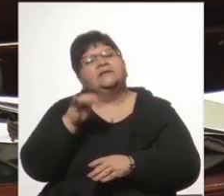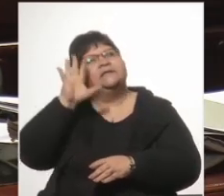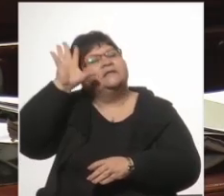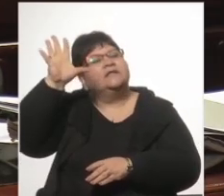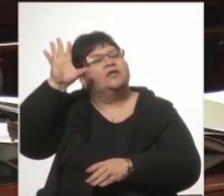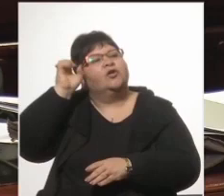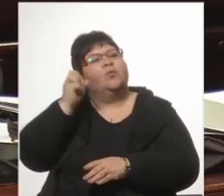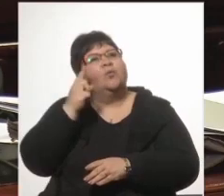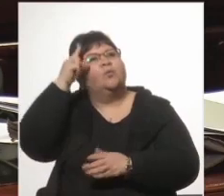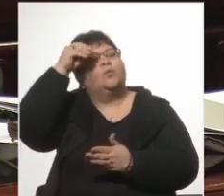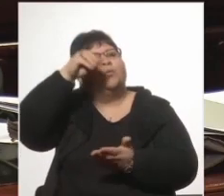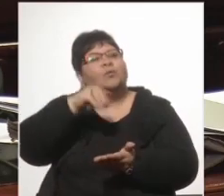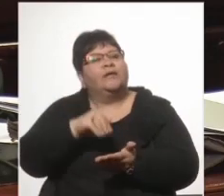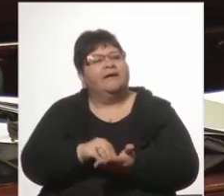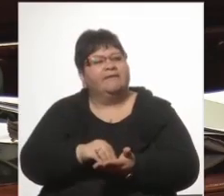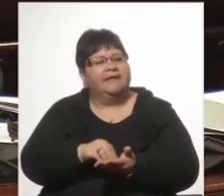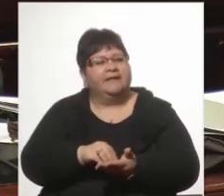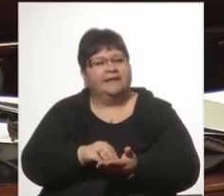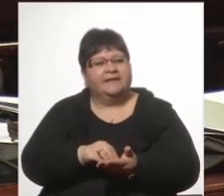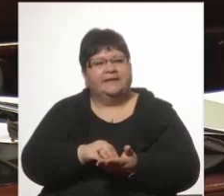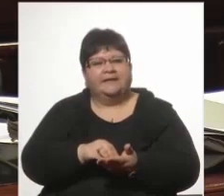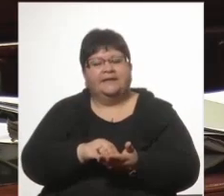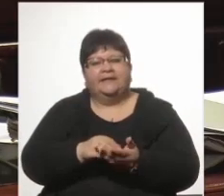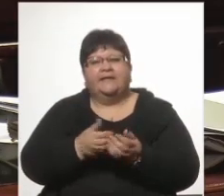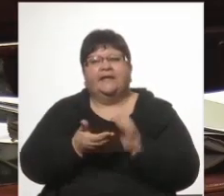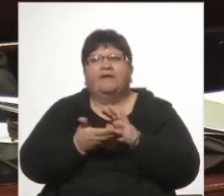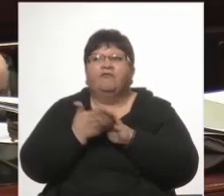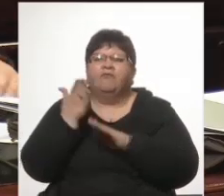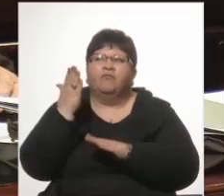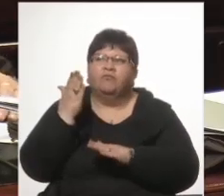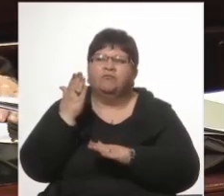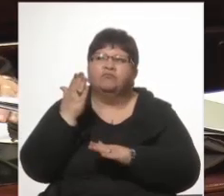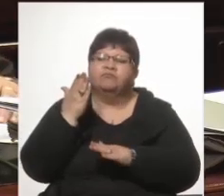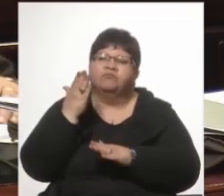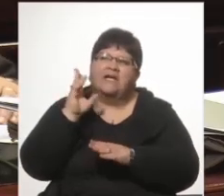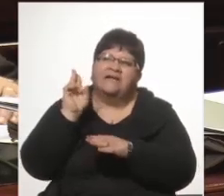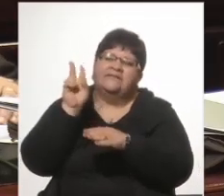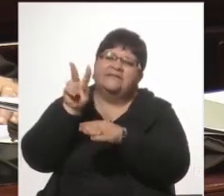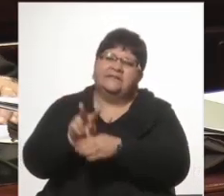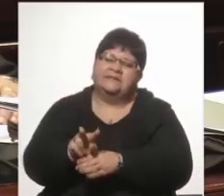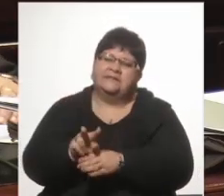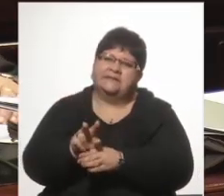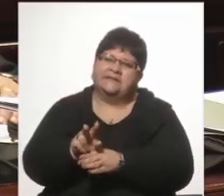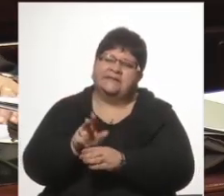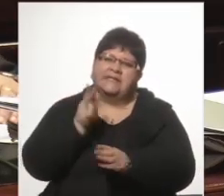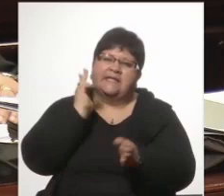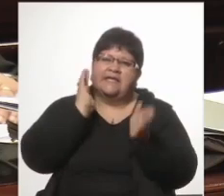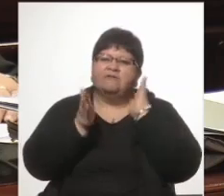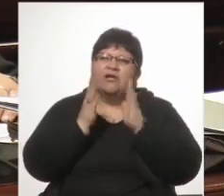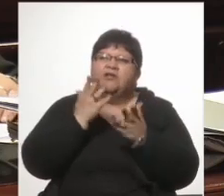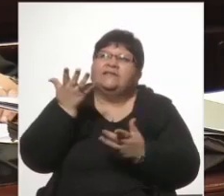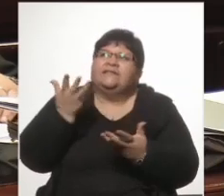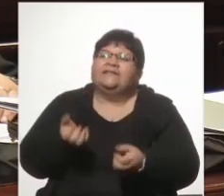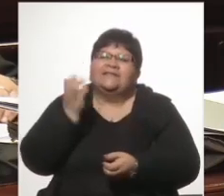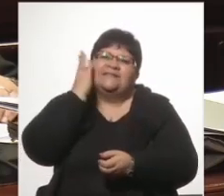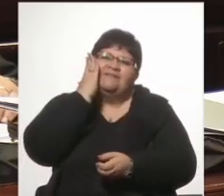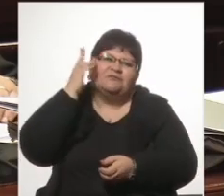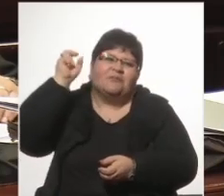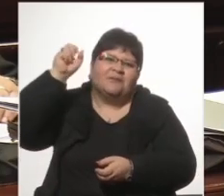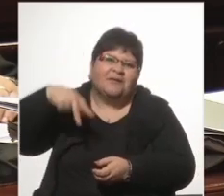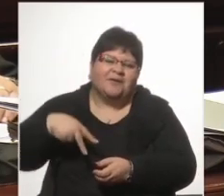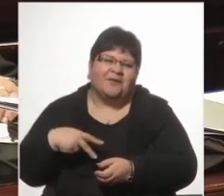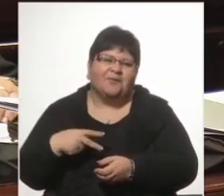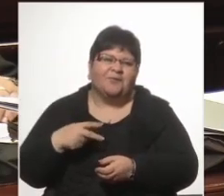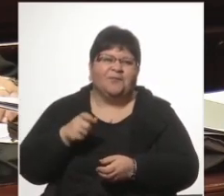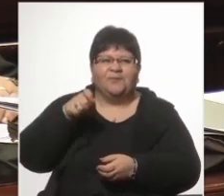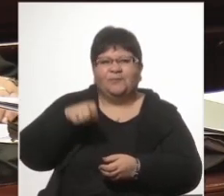fue a visitar a dicho reconocido constitucionalista, ello tenía por objeto conocer su opinión jurídica con motivo